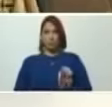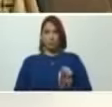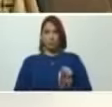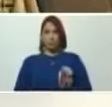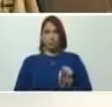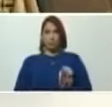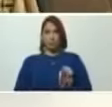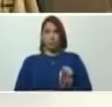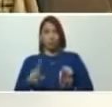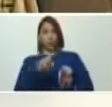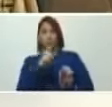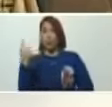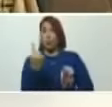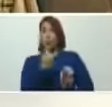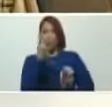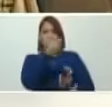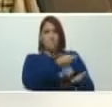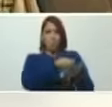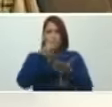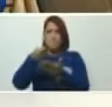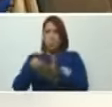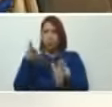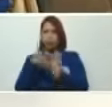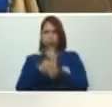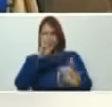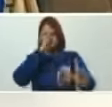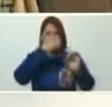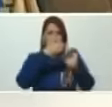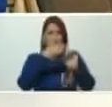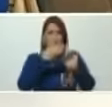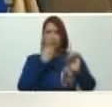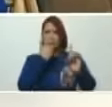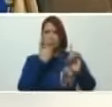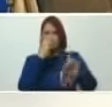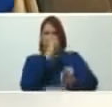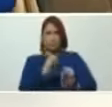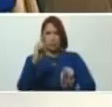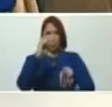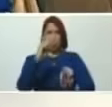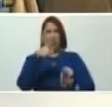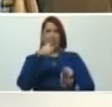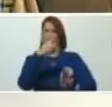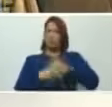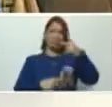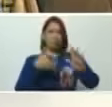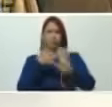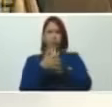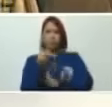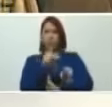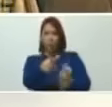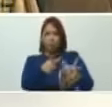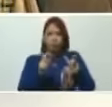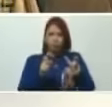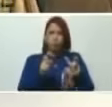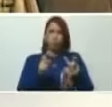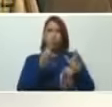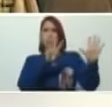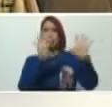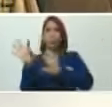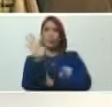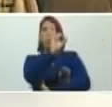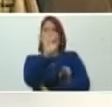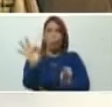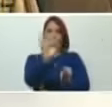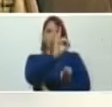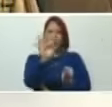Y no solo que la inversión mermó casi a cero, producto bueno de que no ingresó el